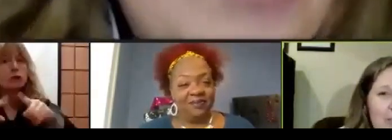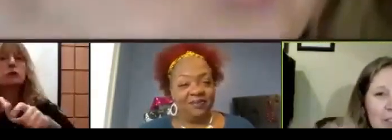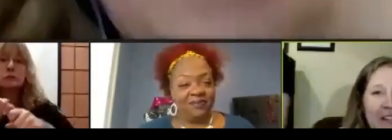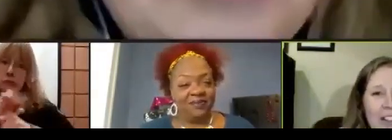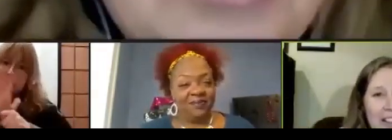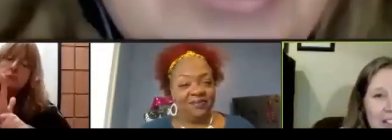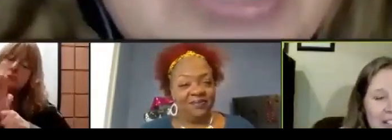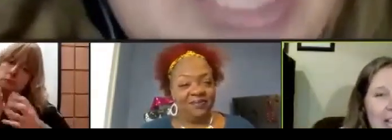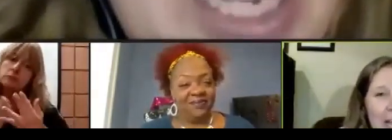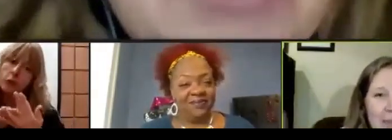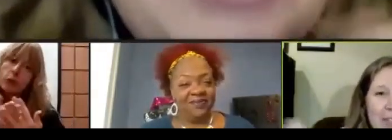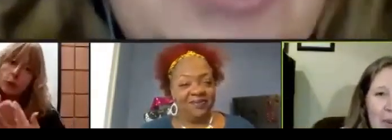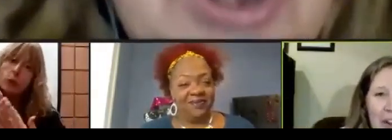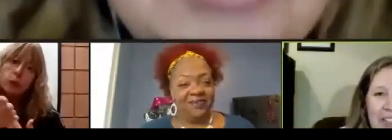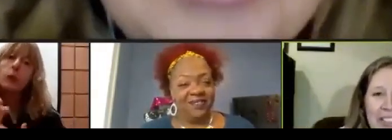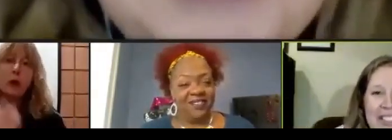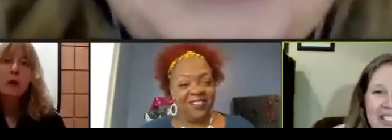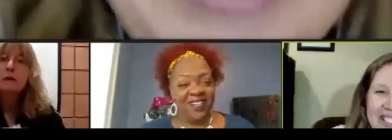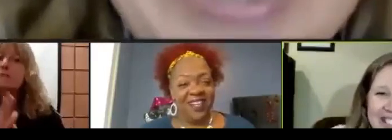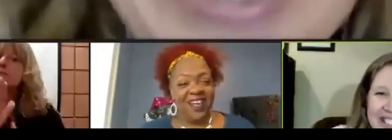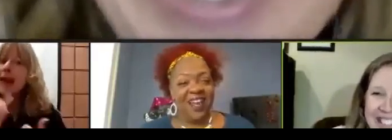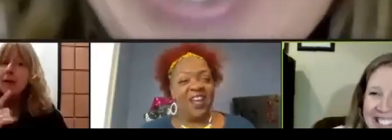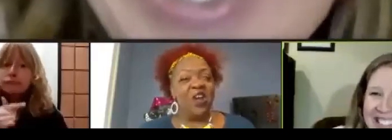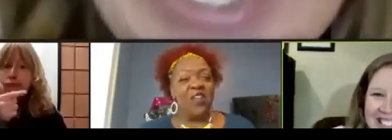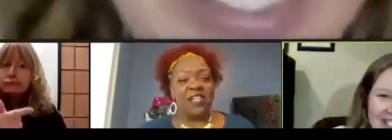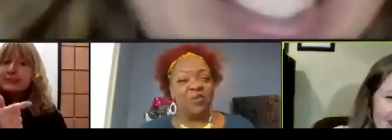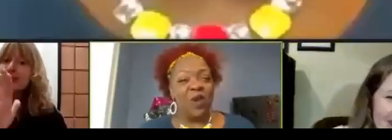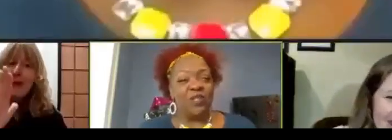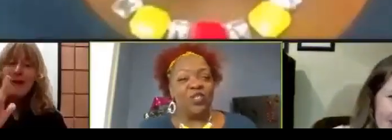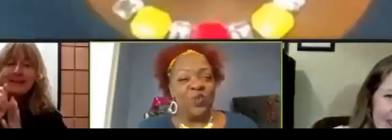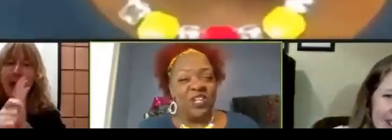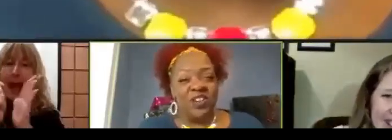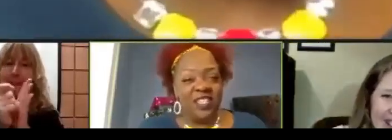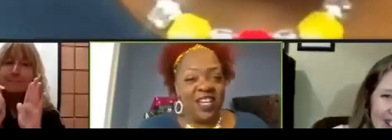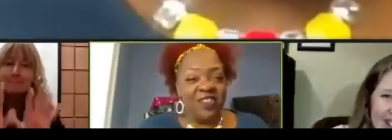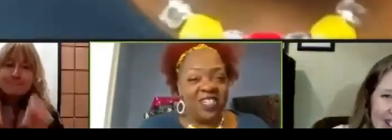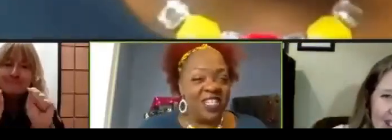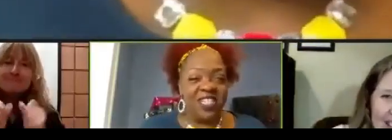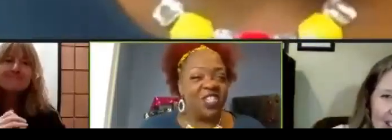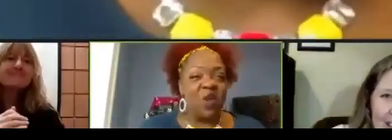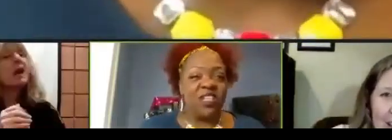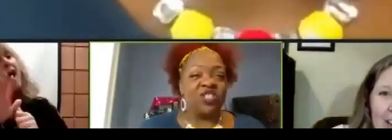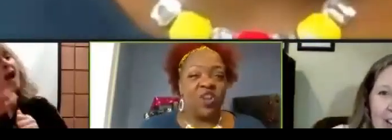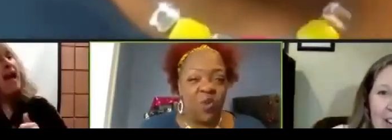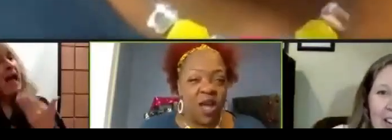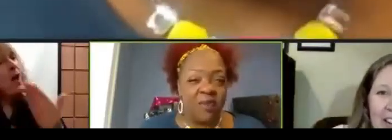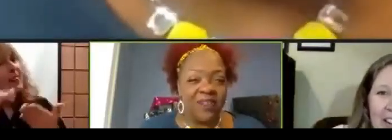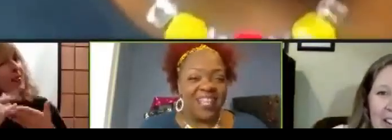distribuirlos para que podamos que tenga para poder tener adicionales dólares